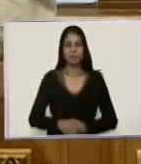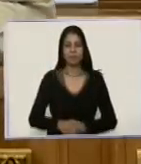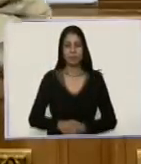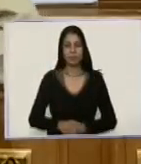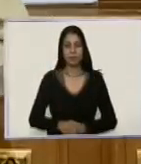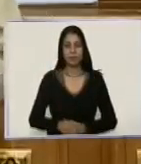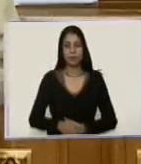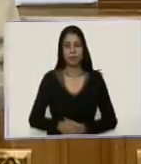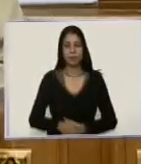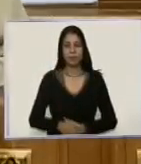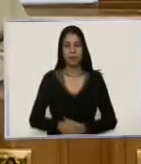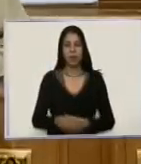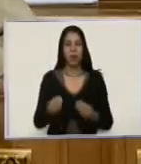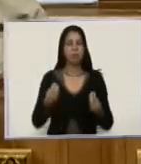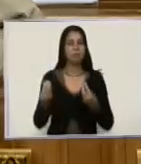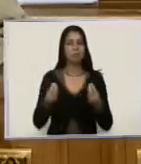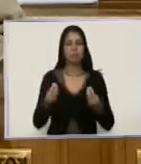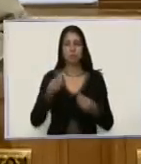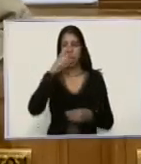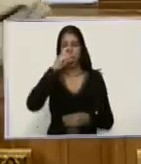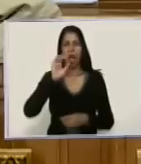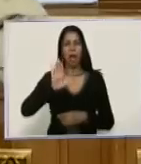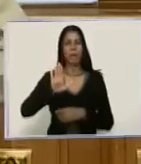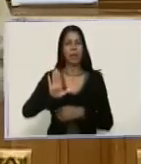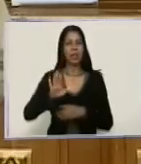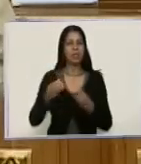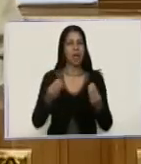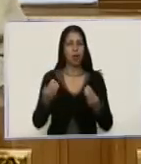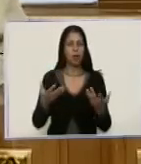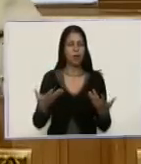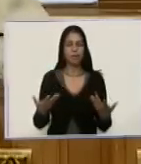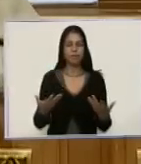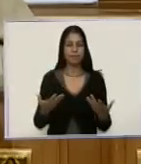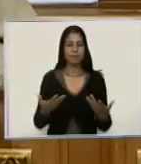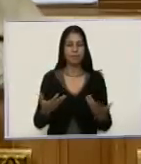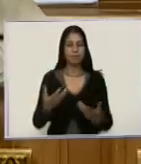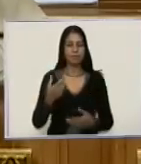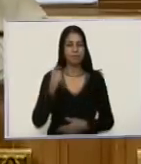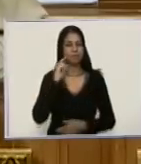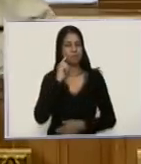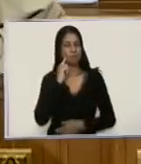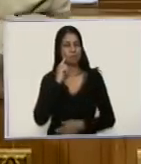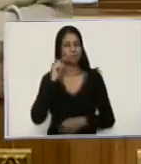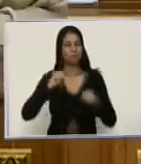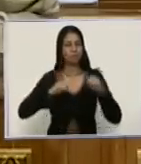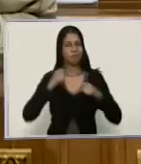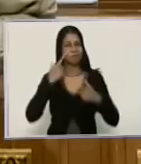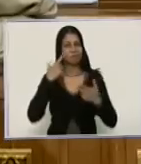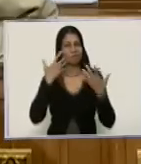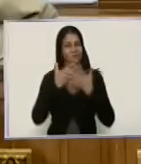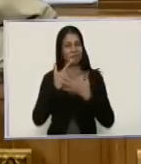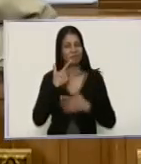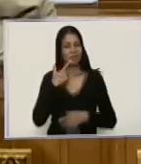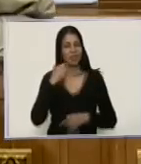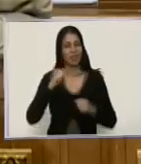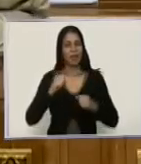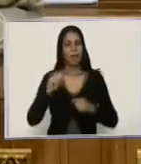¿Con qué ellos amenazan? ¿No les parece curioso que sea exactamente como